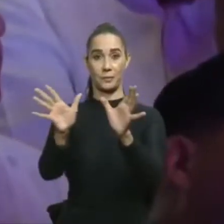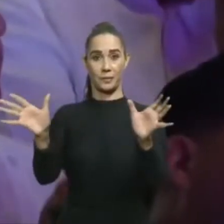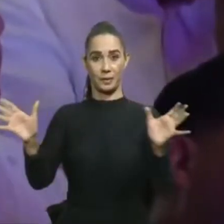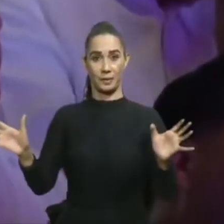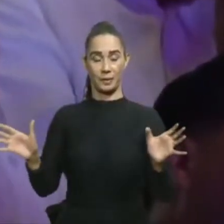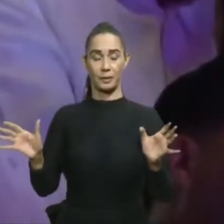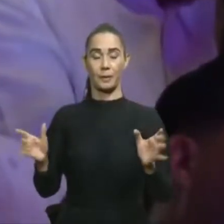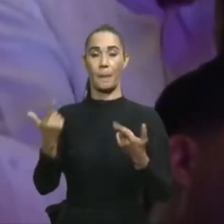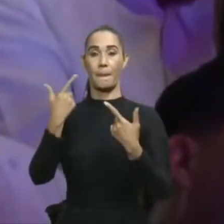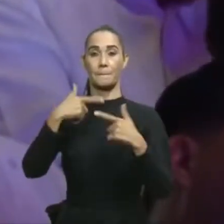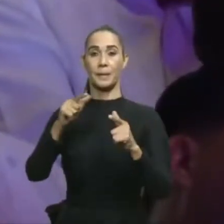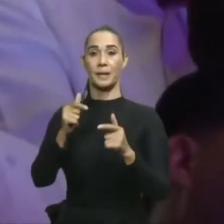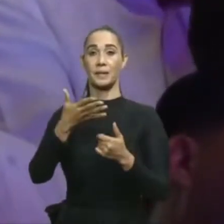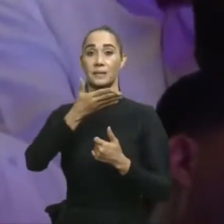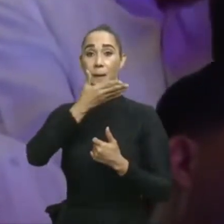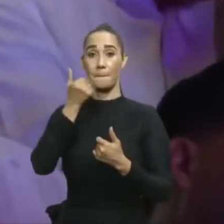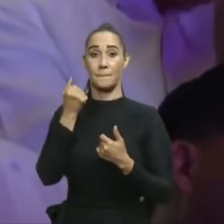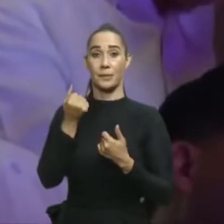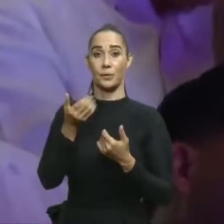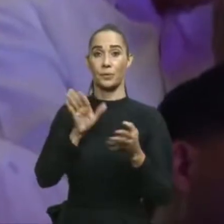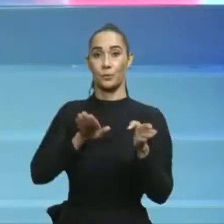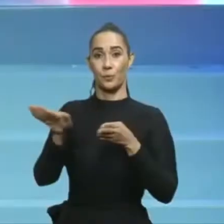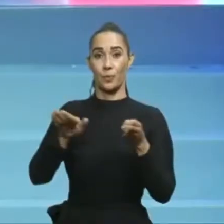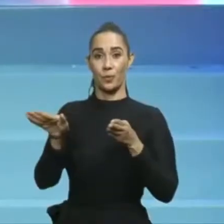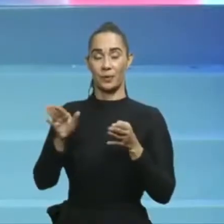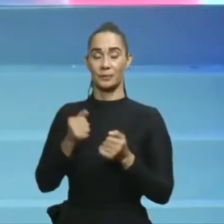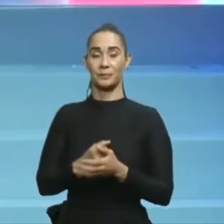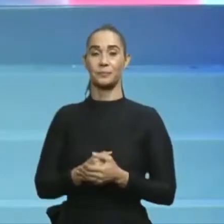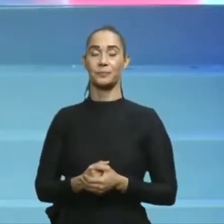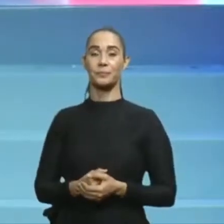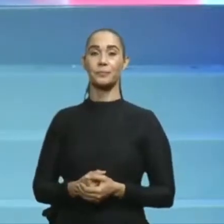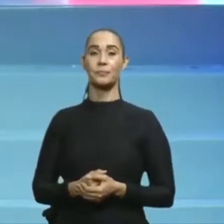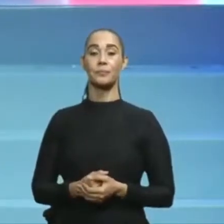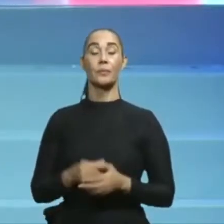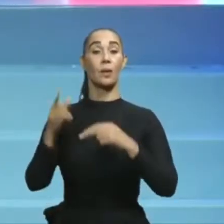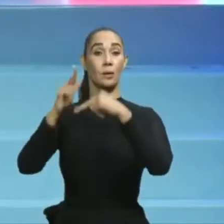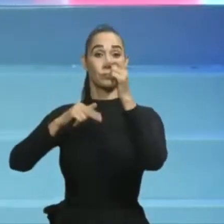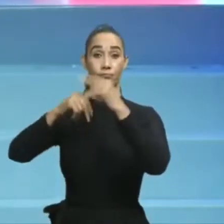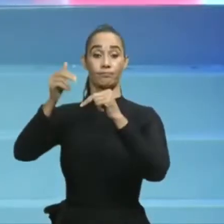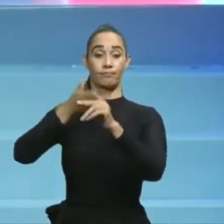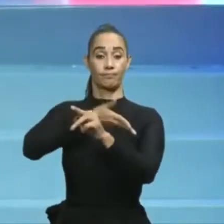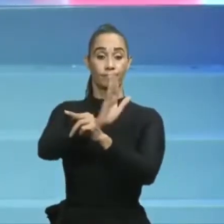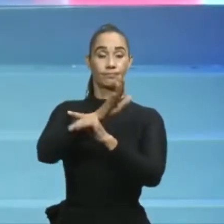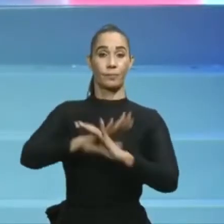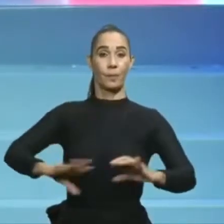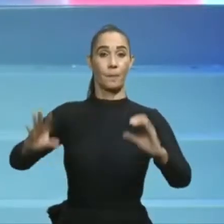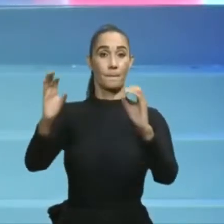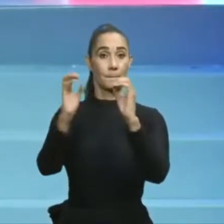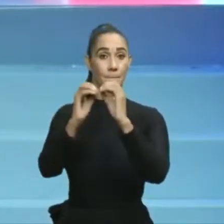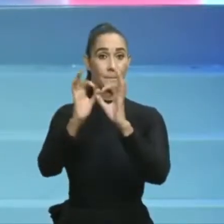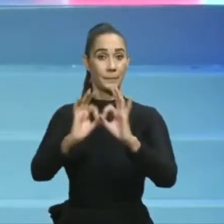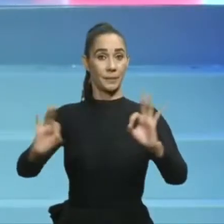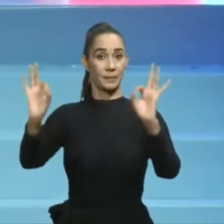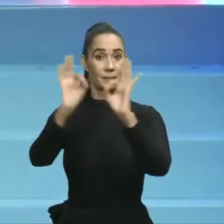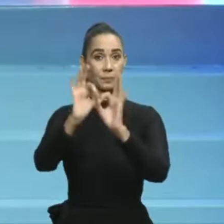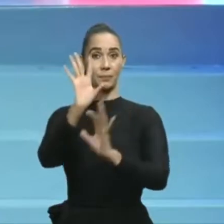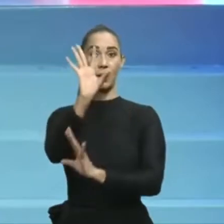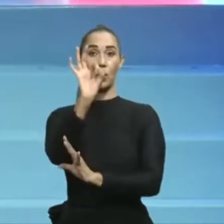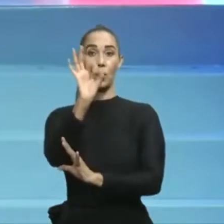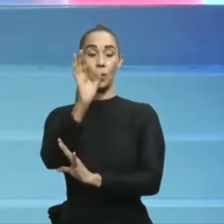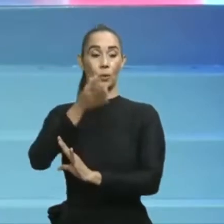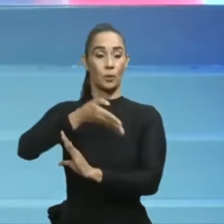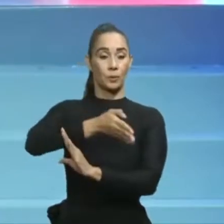en una segura y moderna autopista entre las obras en construcción de mayor impacto regional tenemos 9